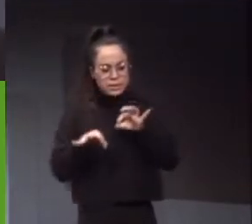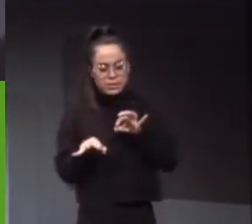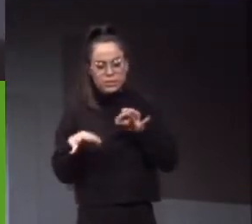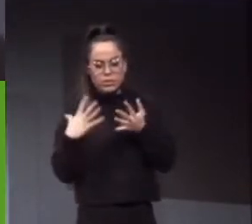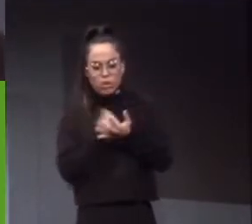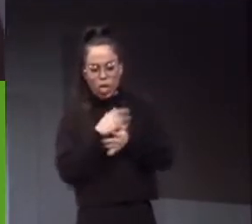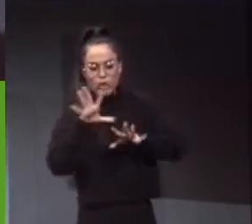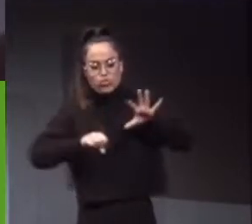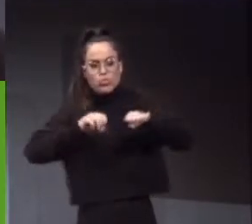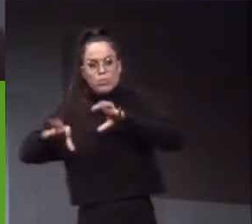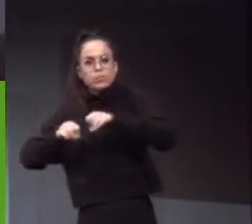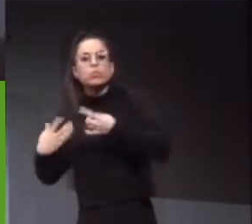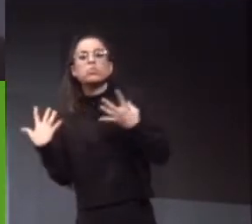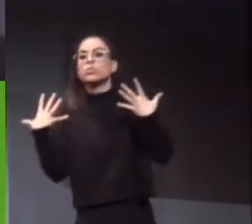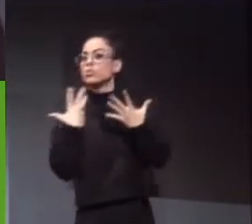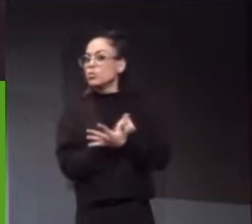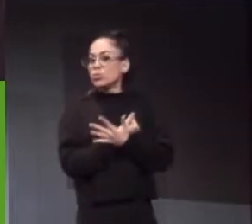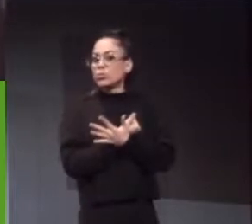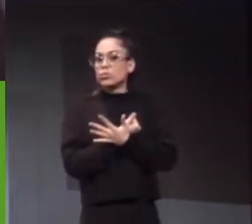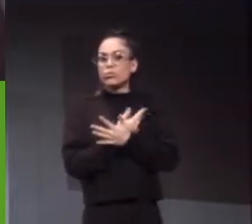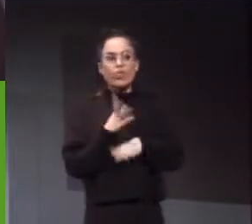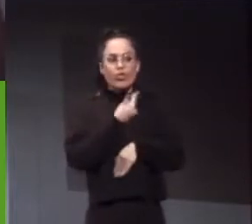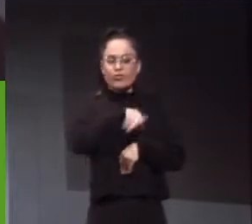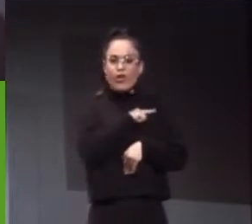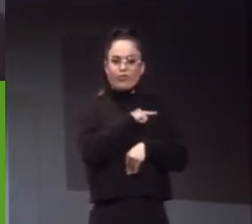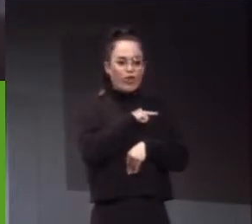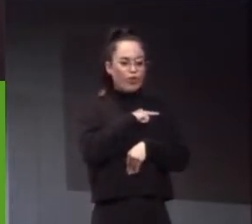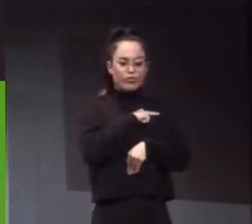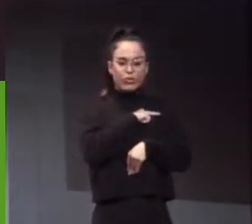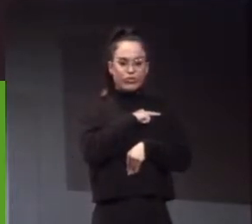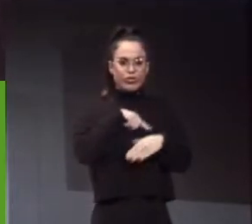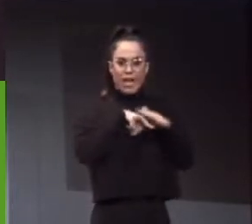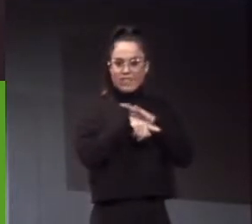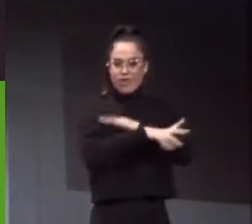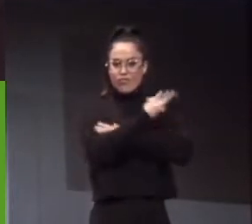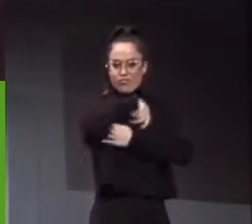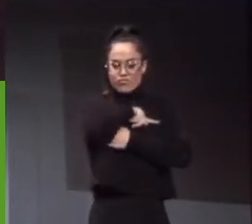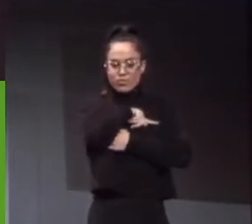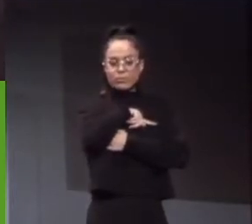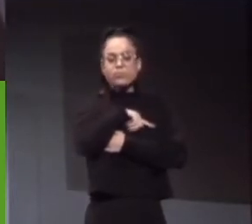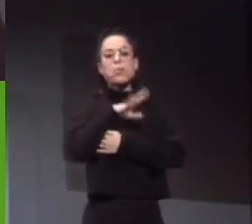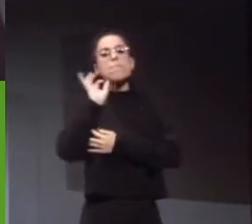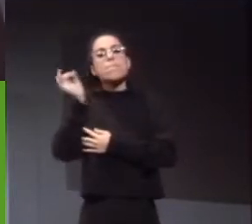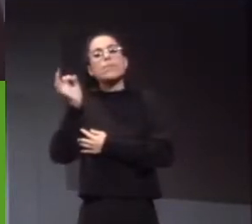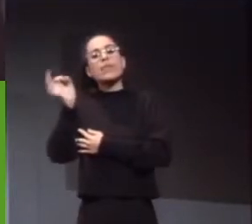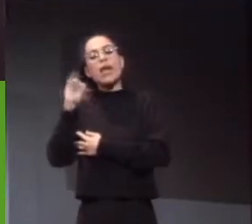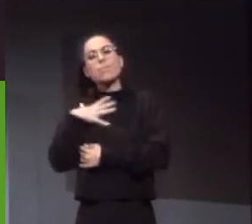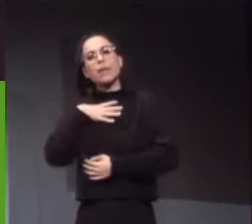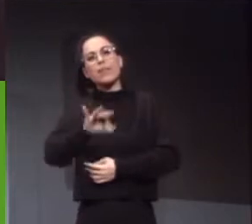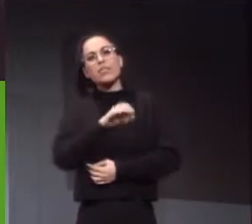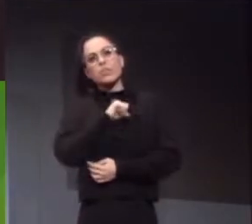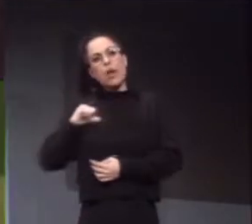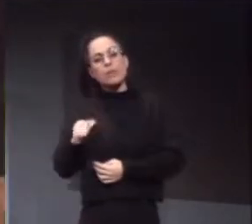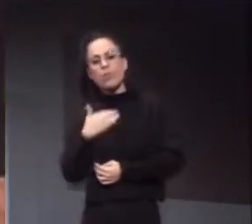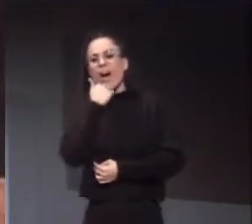agroecológicamente etcétera todo eso se ha producido y por supuesto que mayoritariamente puede haber cierto individualismo pero